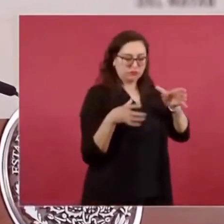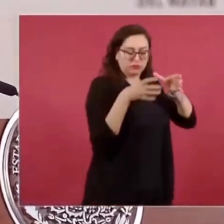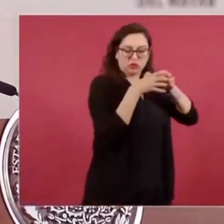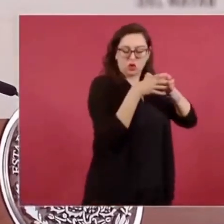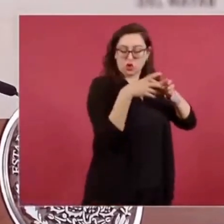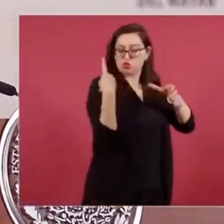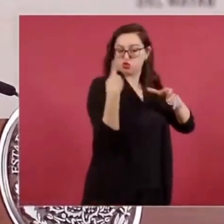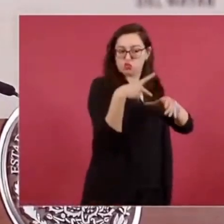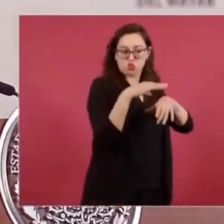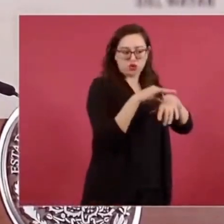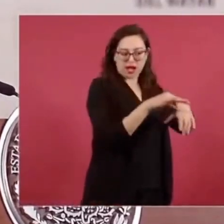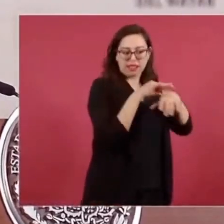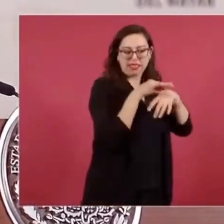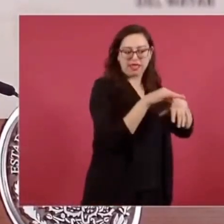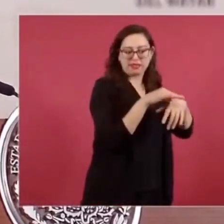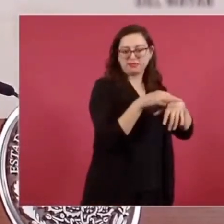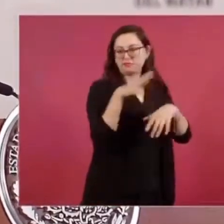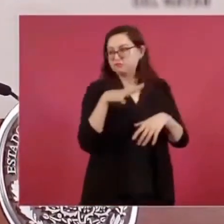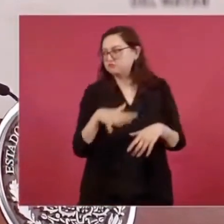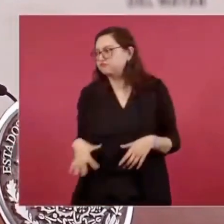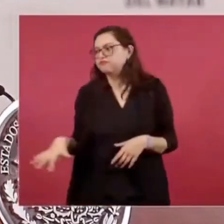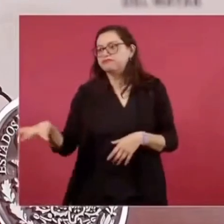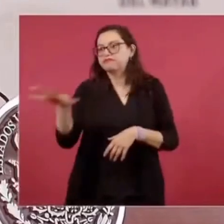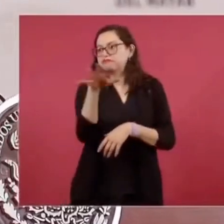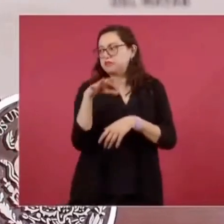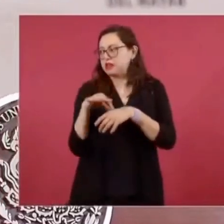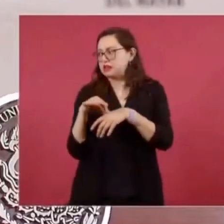pueblo, raso.